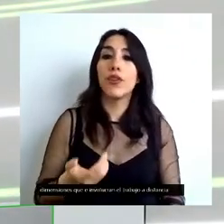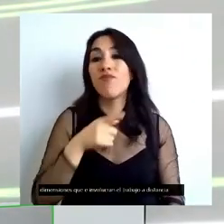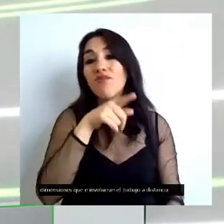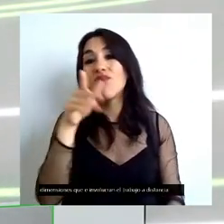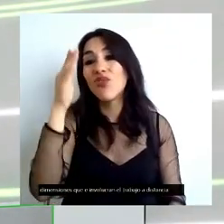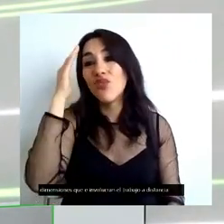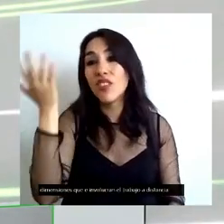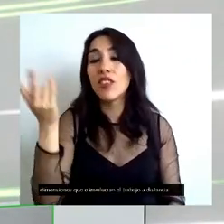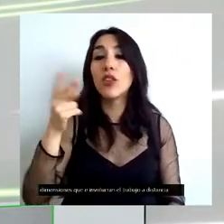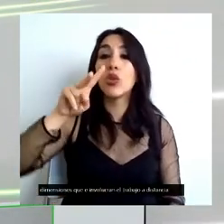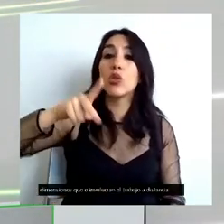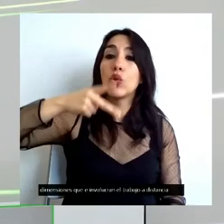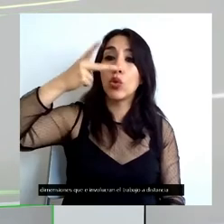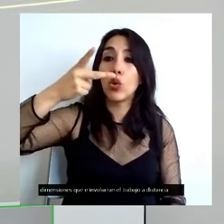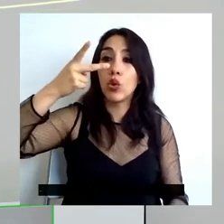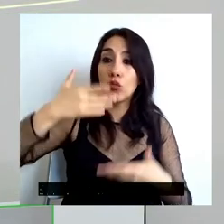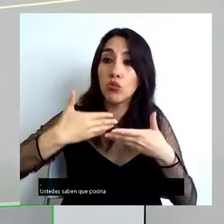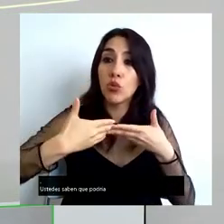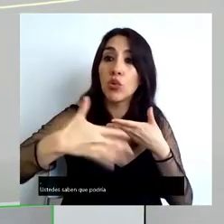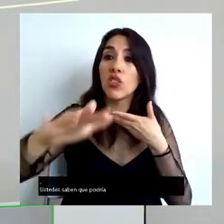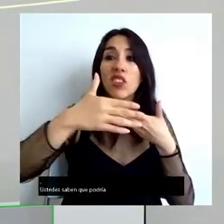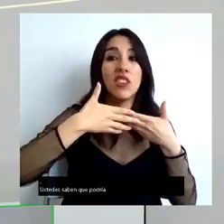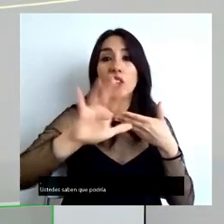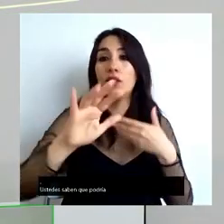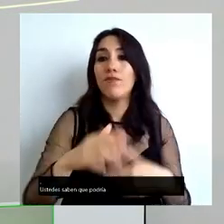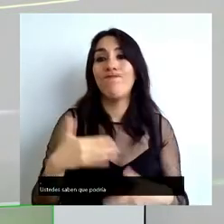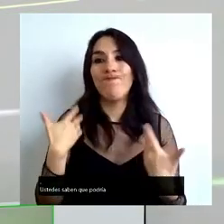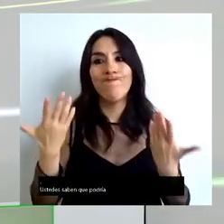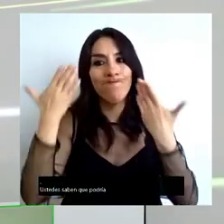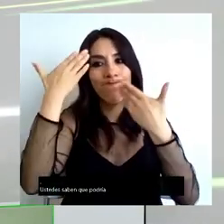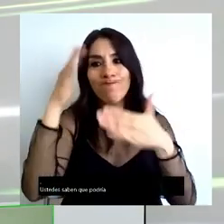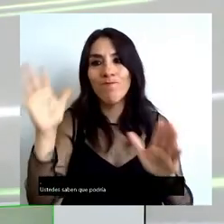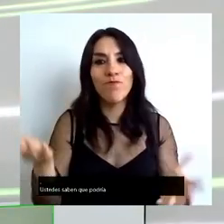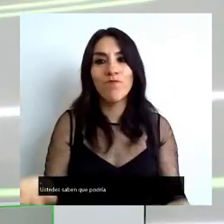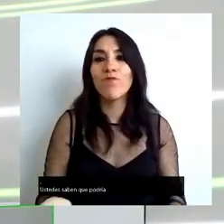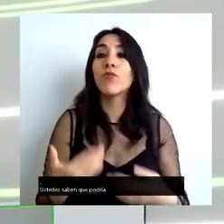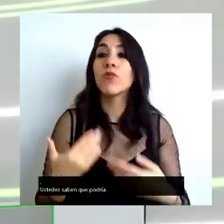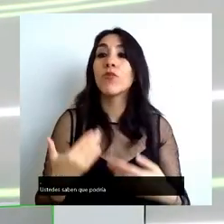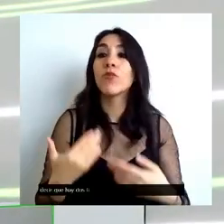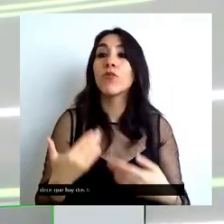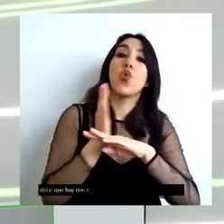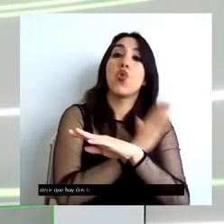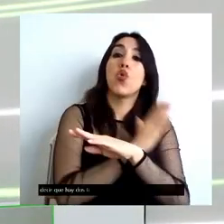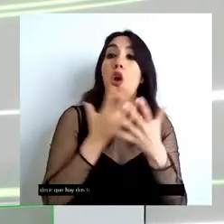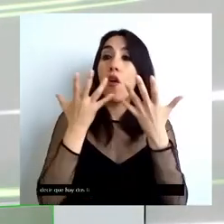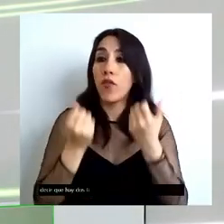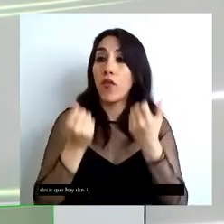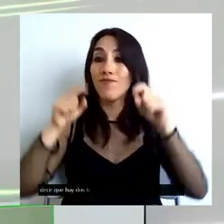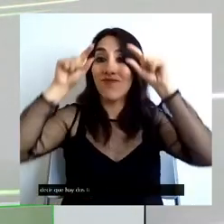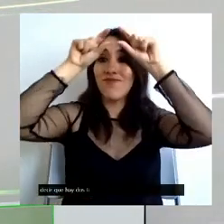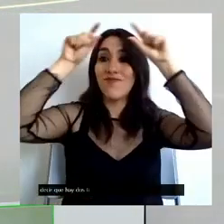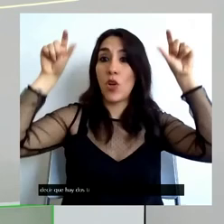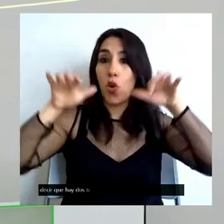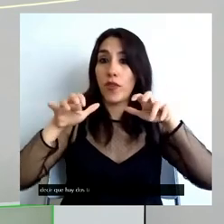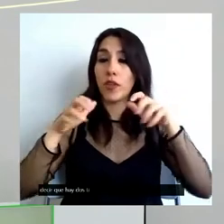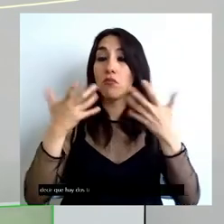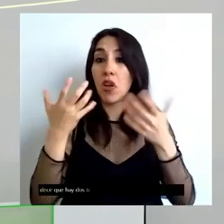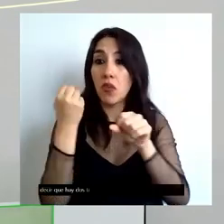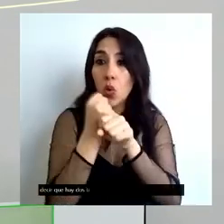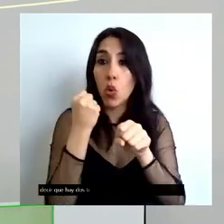trabajo a distancia y había un marco normativo para que el trabajo a distancia, y hay un convenio de la OIT